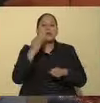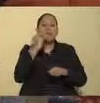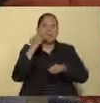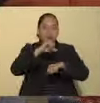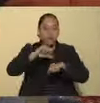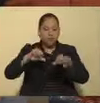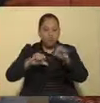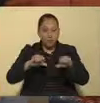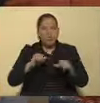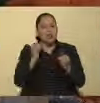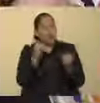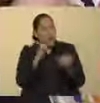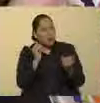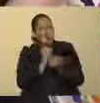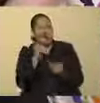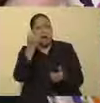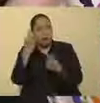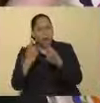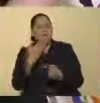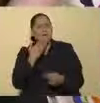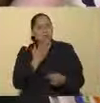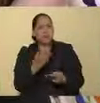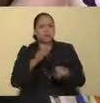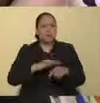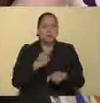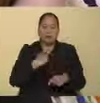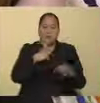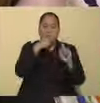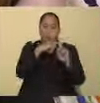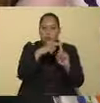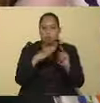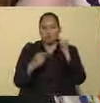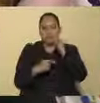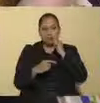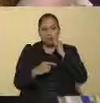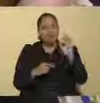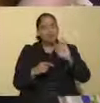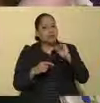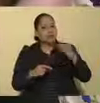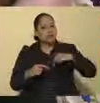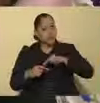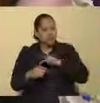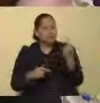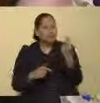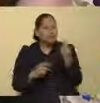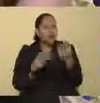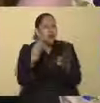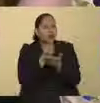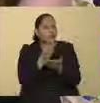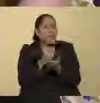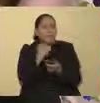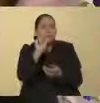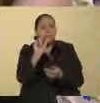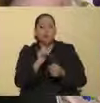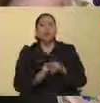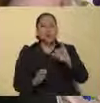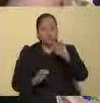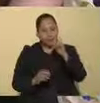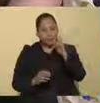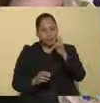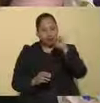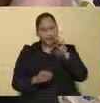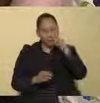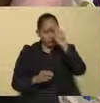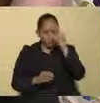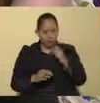al hacerse una buena cirugía porque nos sube la autoestima y a lo mejor realmente necesitamos por ahí un arreglito. Claro, eso es absolutamente cierto,